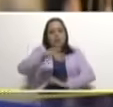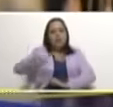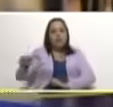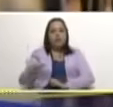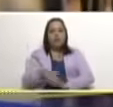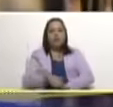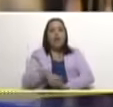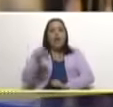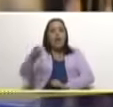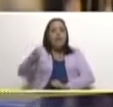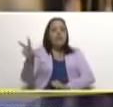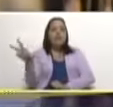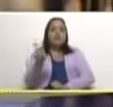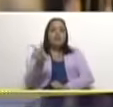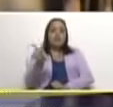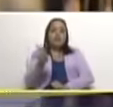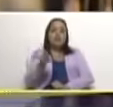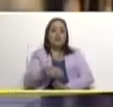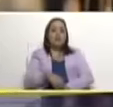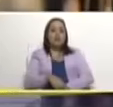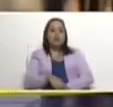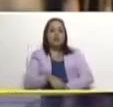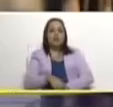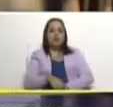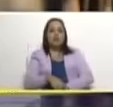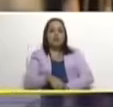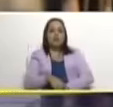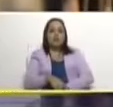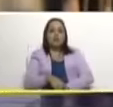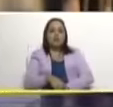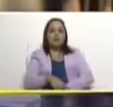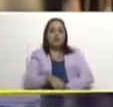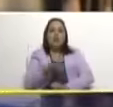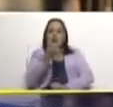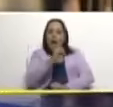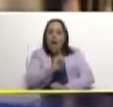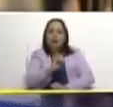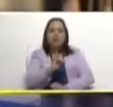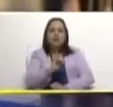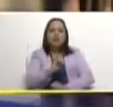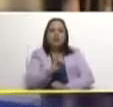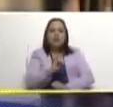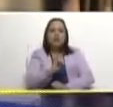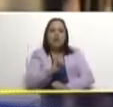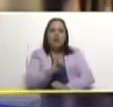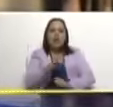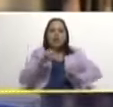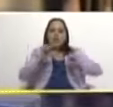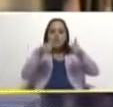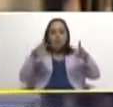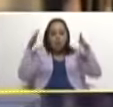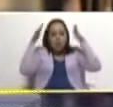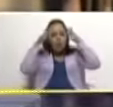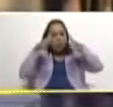Esa fue la Venezuela donde fue cultivando sus ideas,